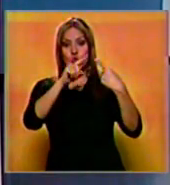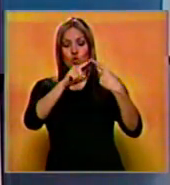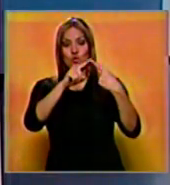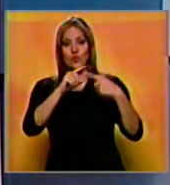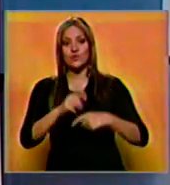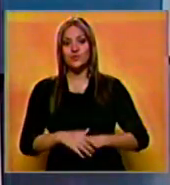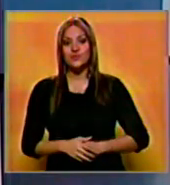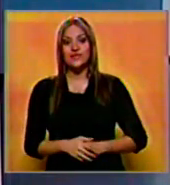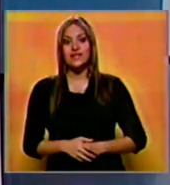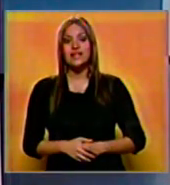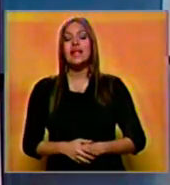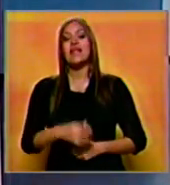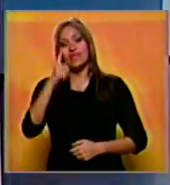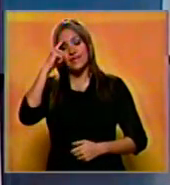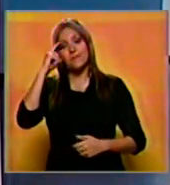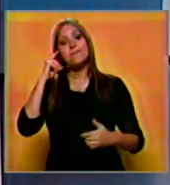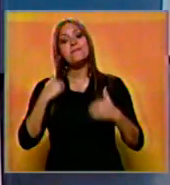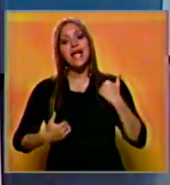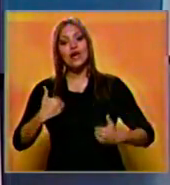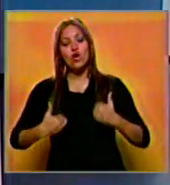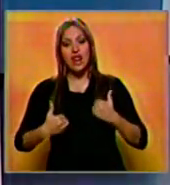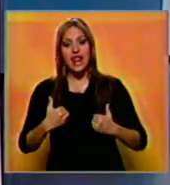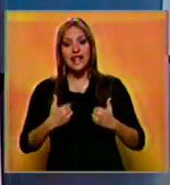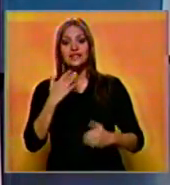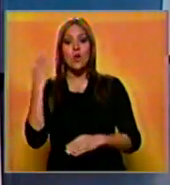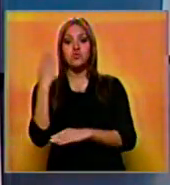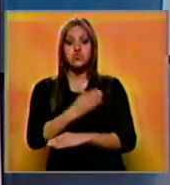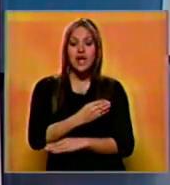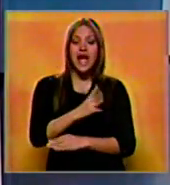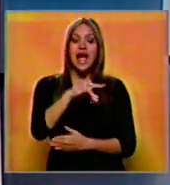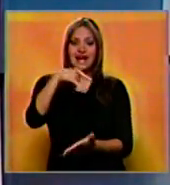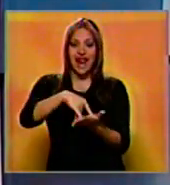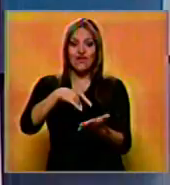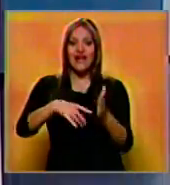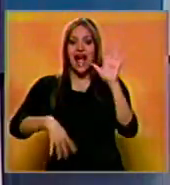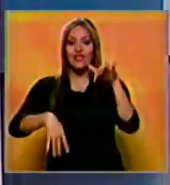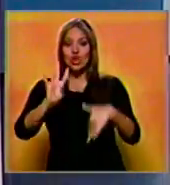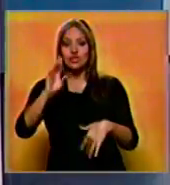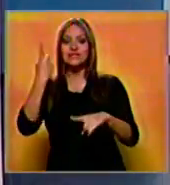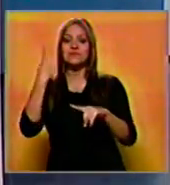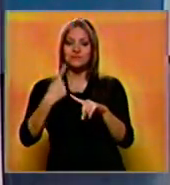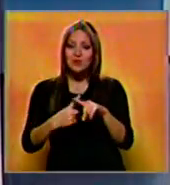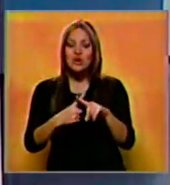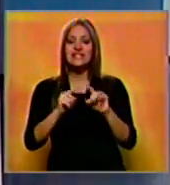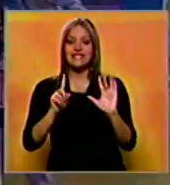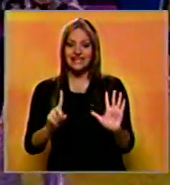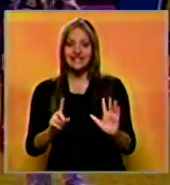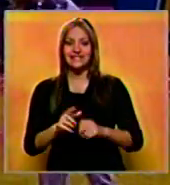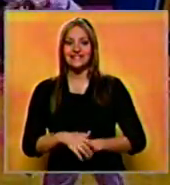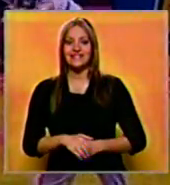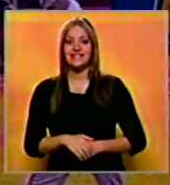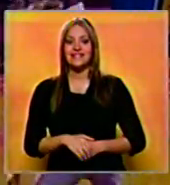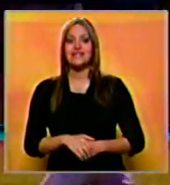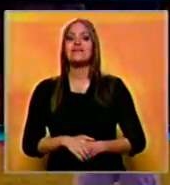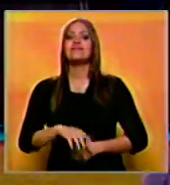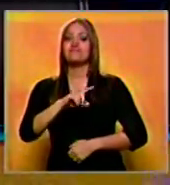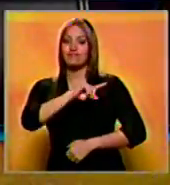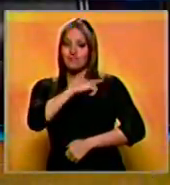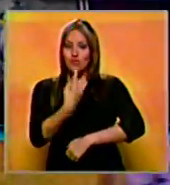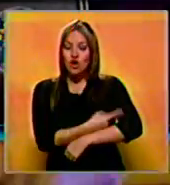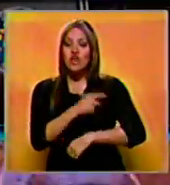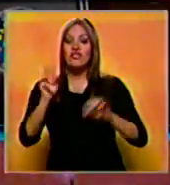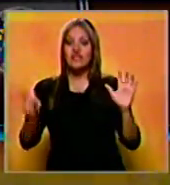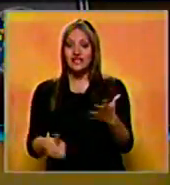tabla de posiciones. Este miércoles, los orientales arrollaron a los carabobeños 14-6. Caribes se apoyó en